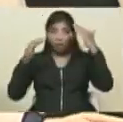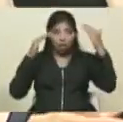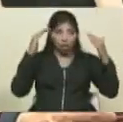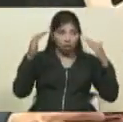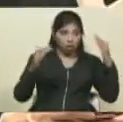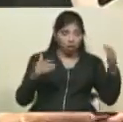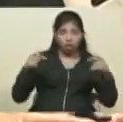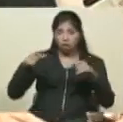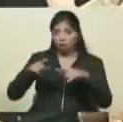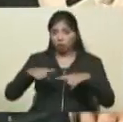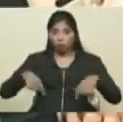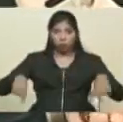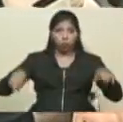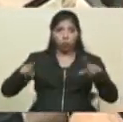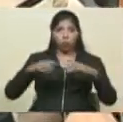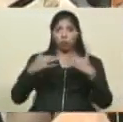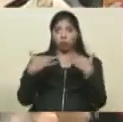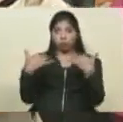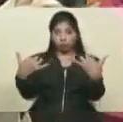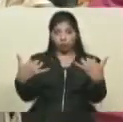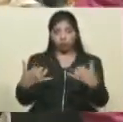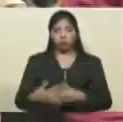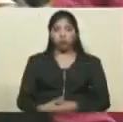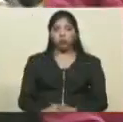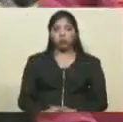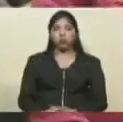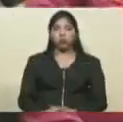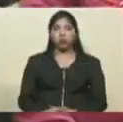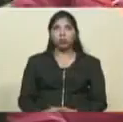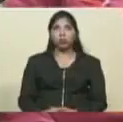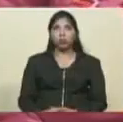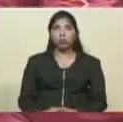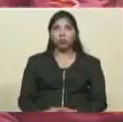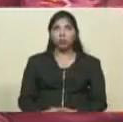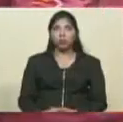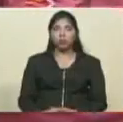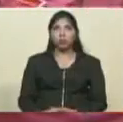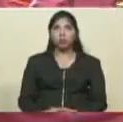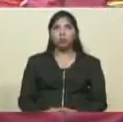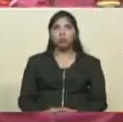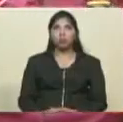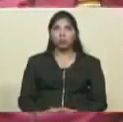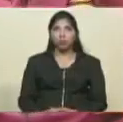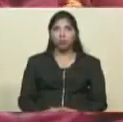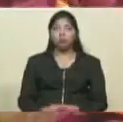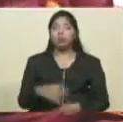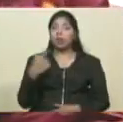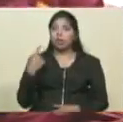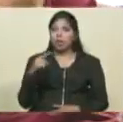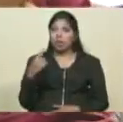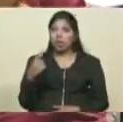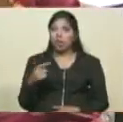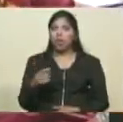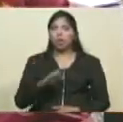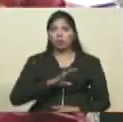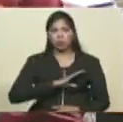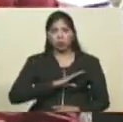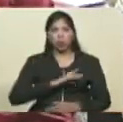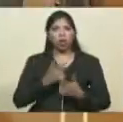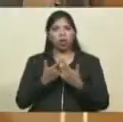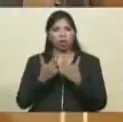Asamblea Nacional Constituyente, puntualizando la existencia de un sistema democrático pleno, vigoroso y de